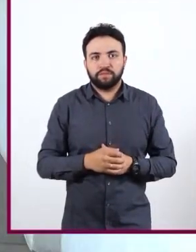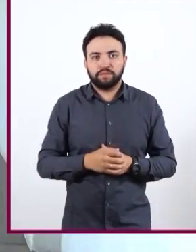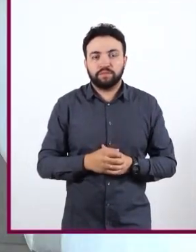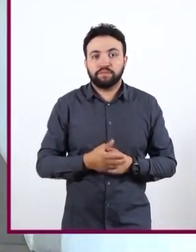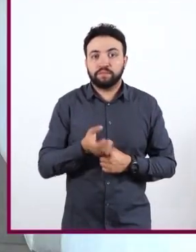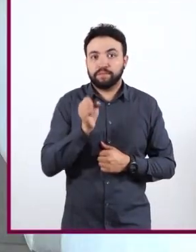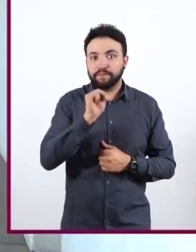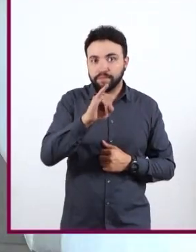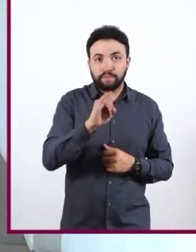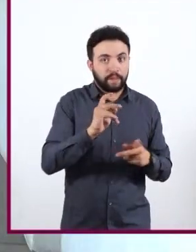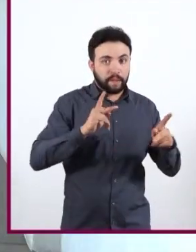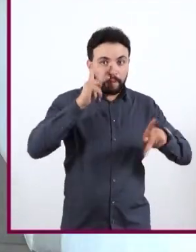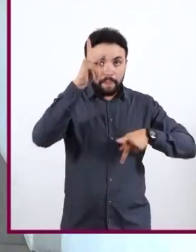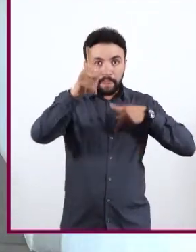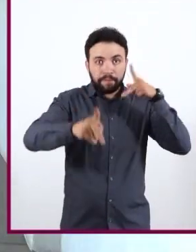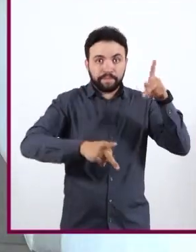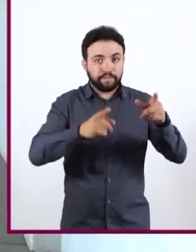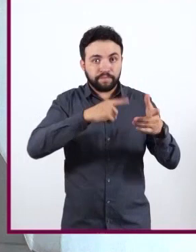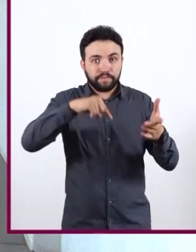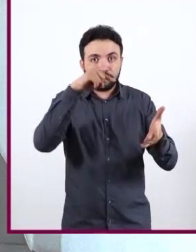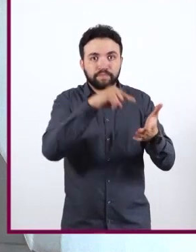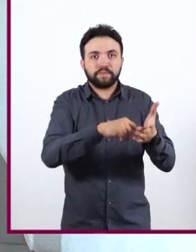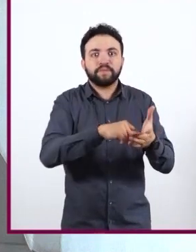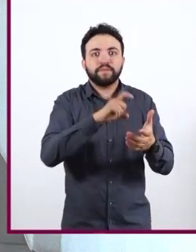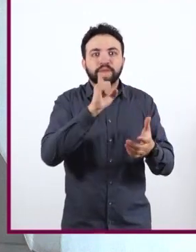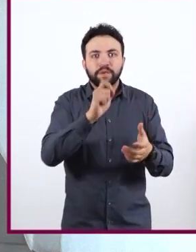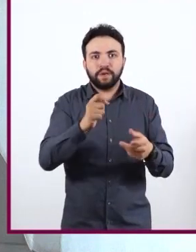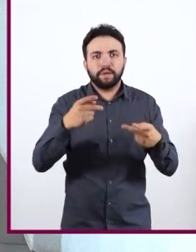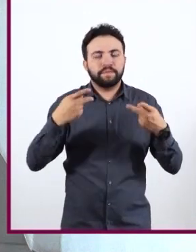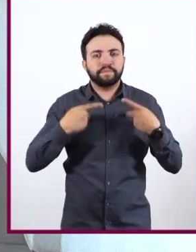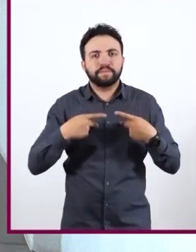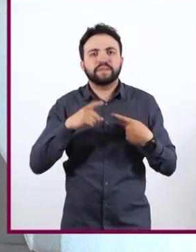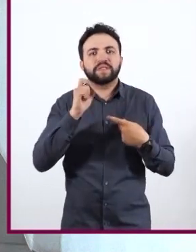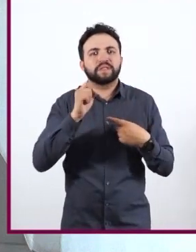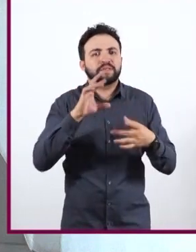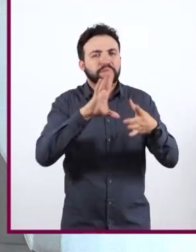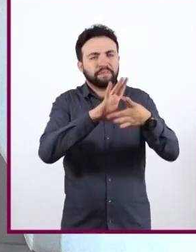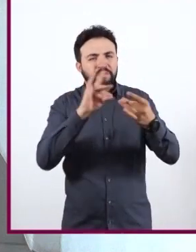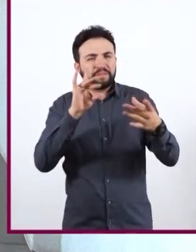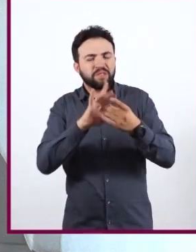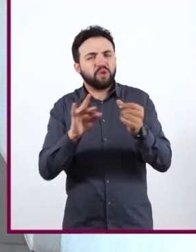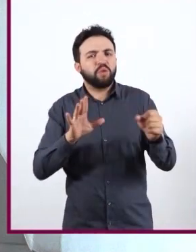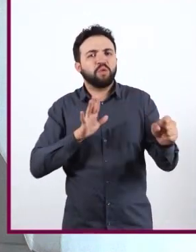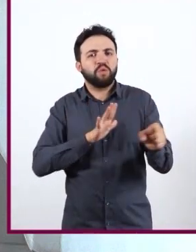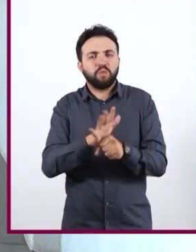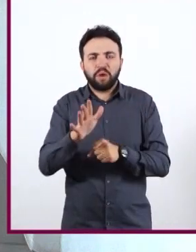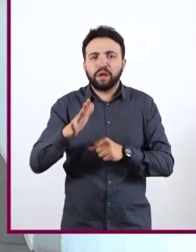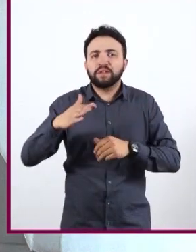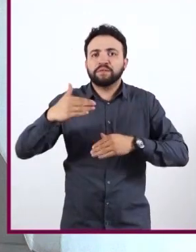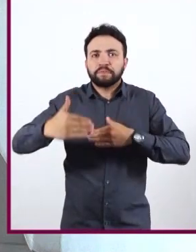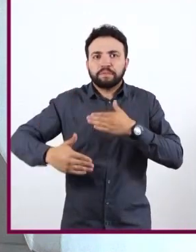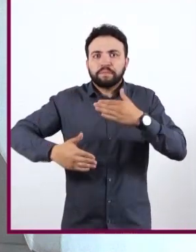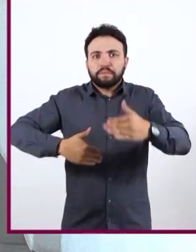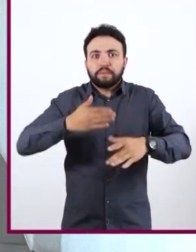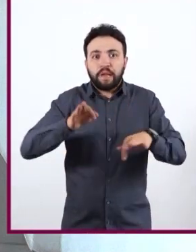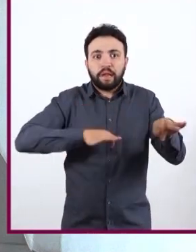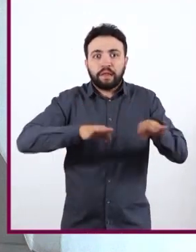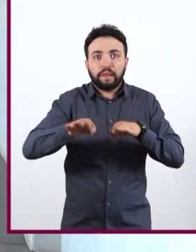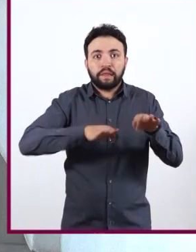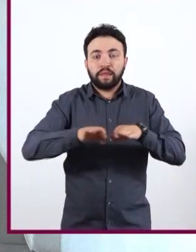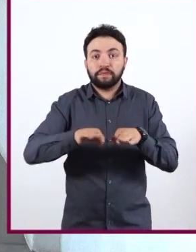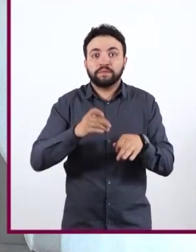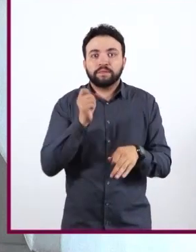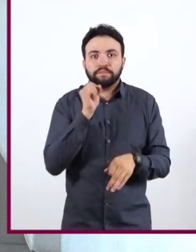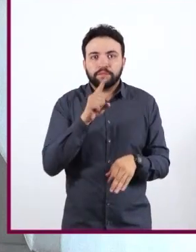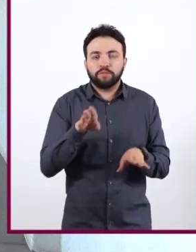Fernanda, visitaremos el estudio del artista Luis Carrera Moll, quien nos va a platicar cuáles son sus procesos de trabajo, así como el compromiso que